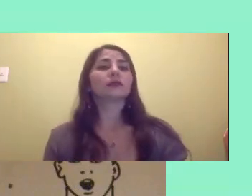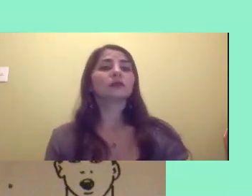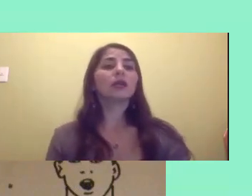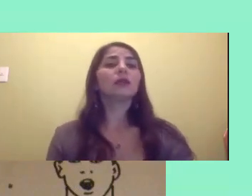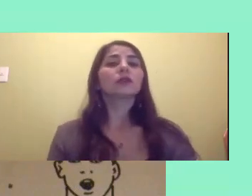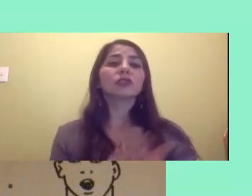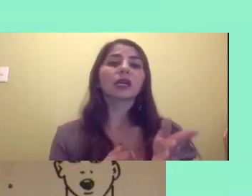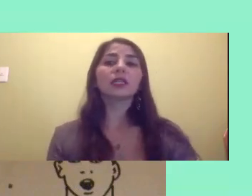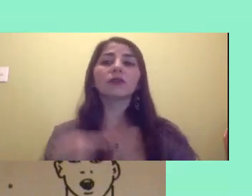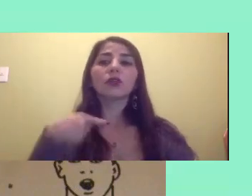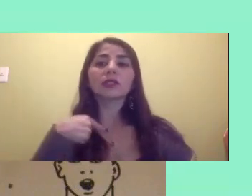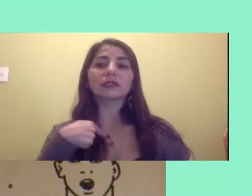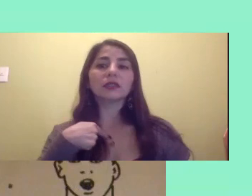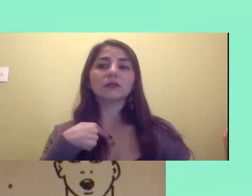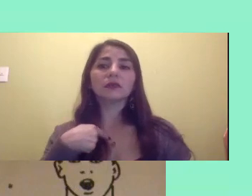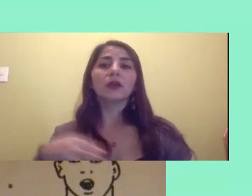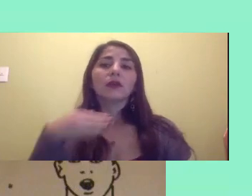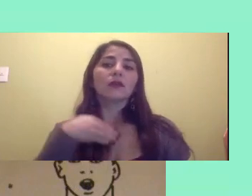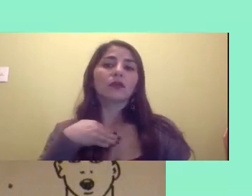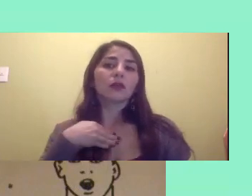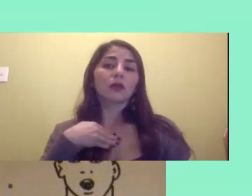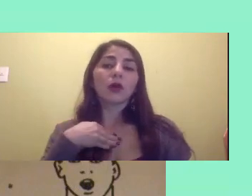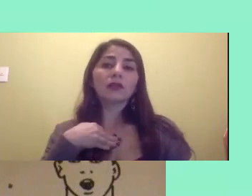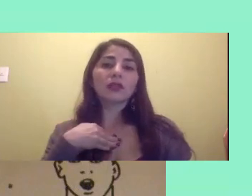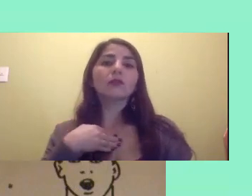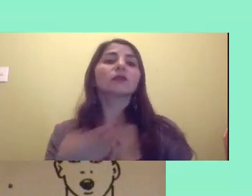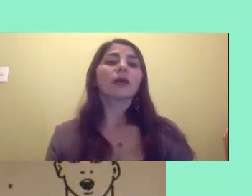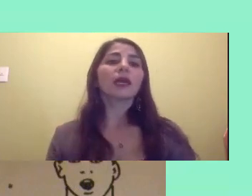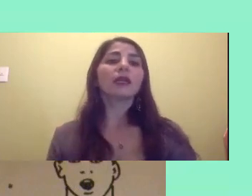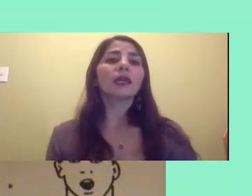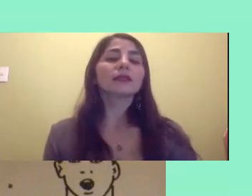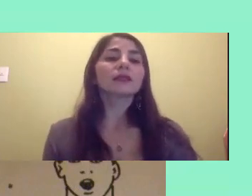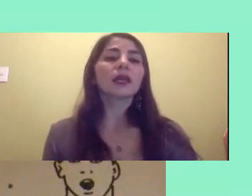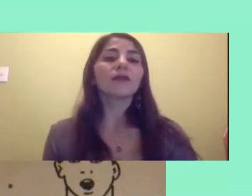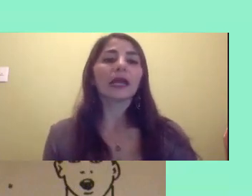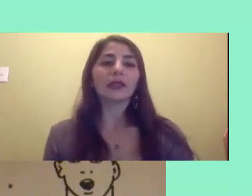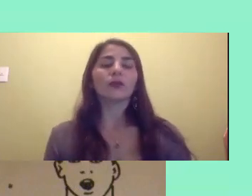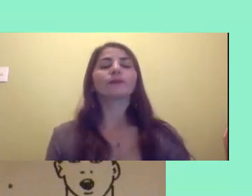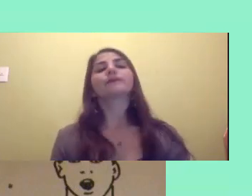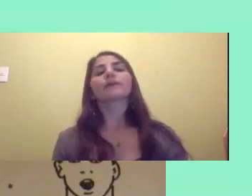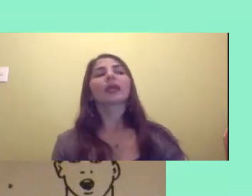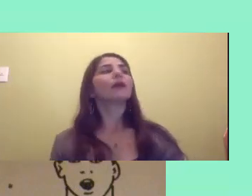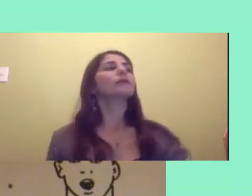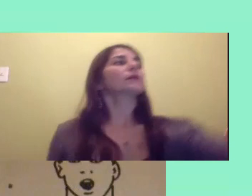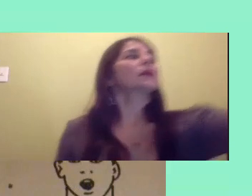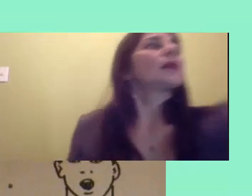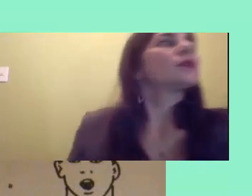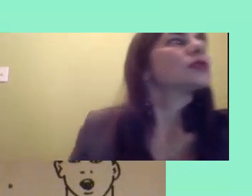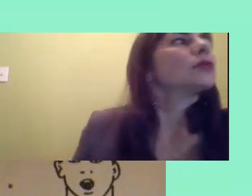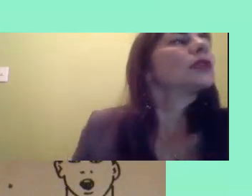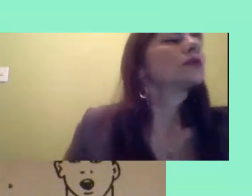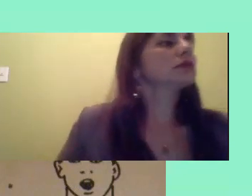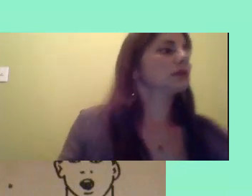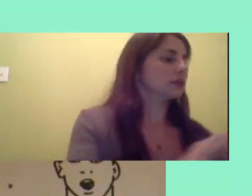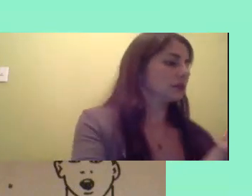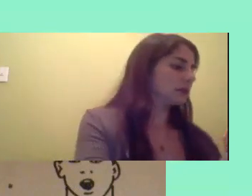2 formas, ¿ya? Entonces acá en el dibujo está así, yo lo hago así, también es válido, ¿ya? Déjenme